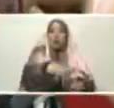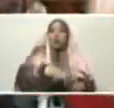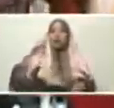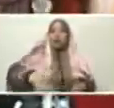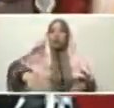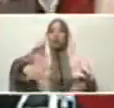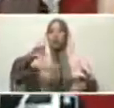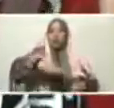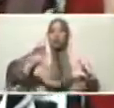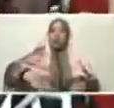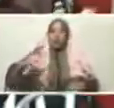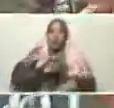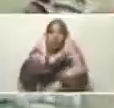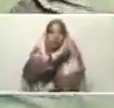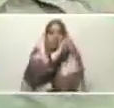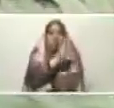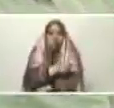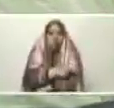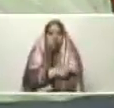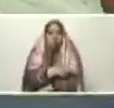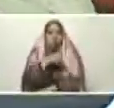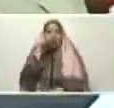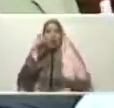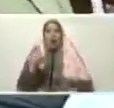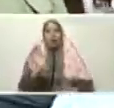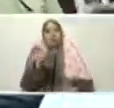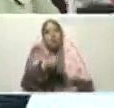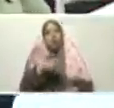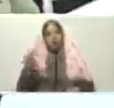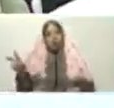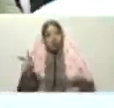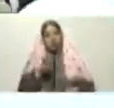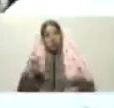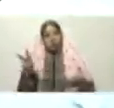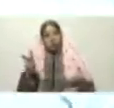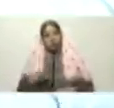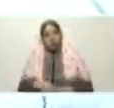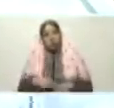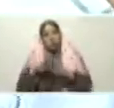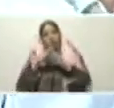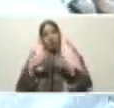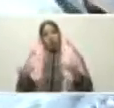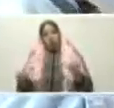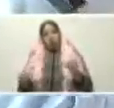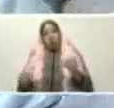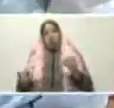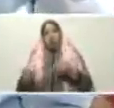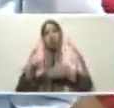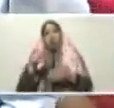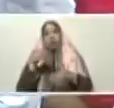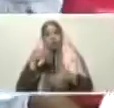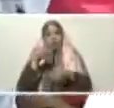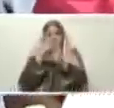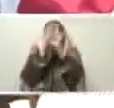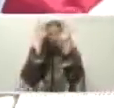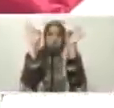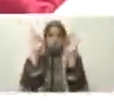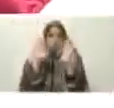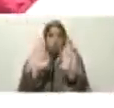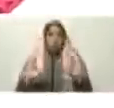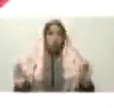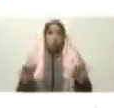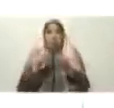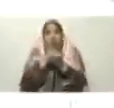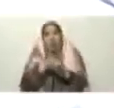capacidad de empoderar al pueblo en todas sus fases y manera un